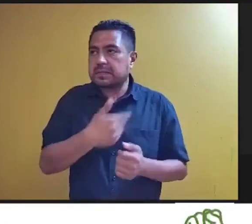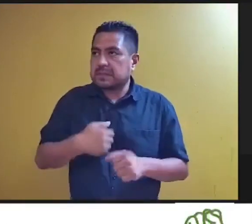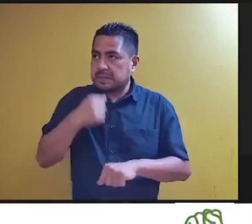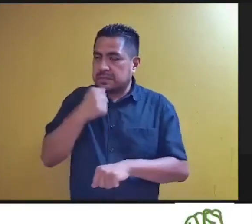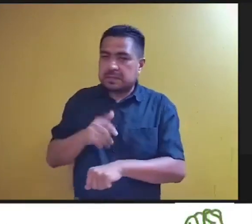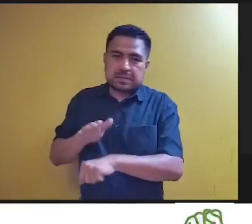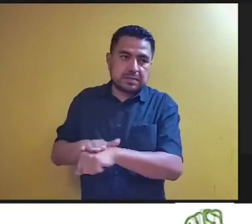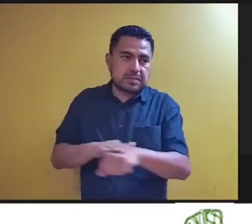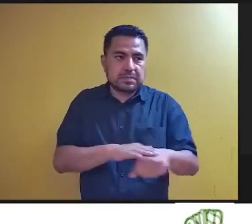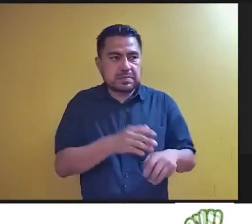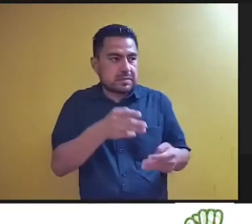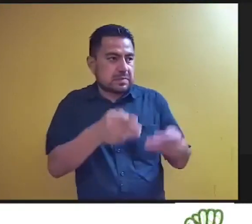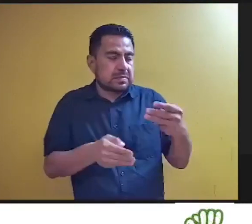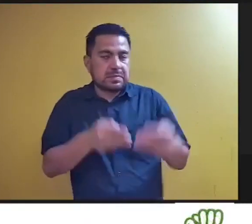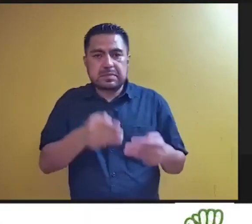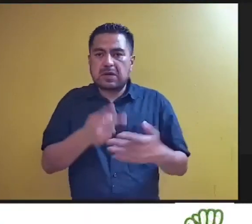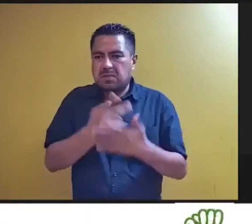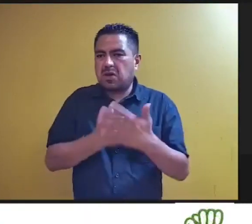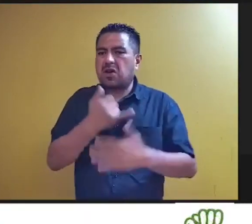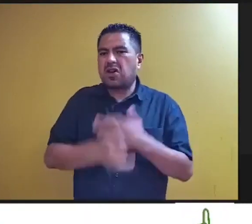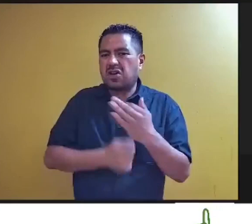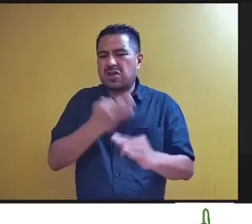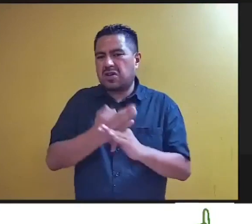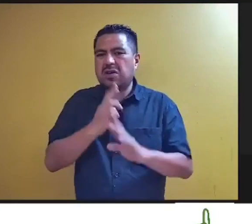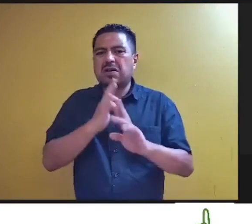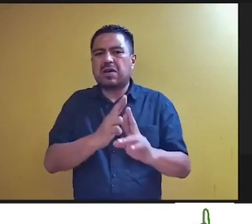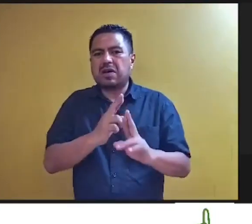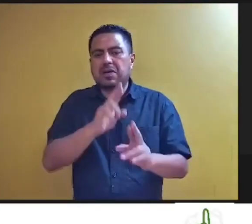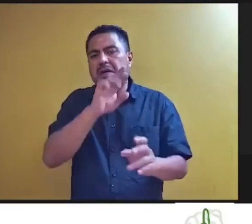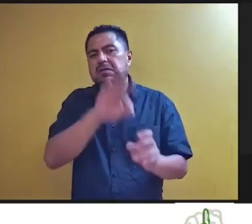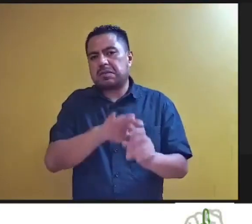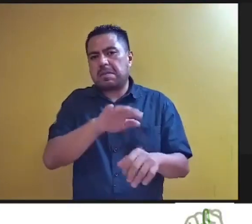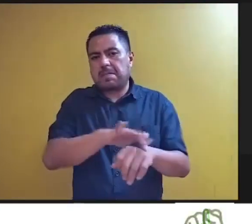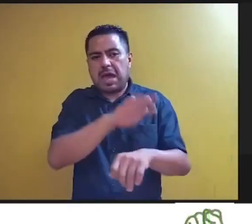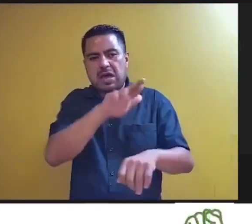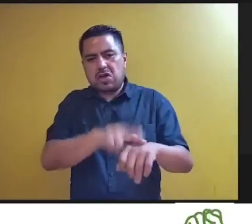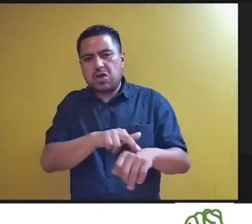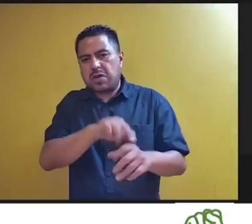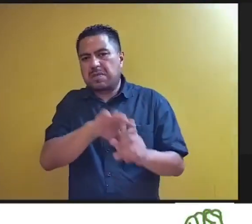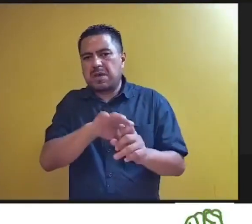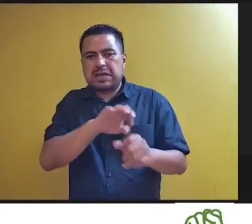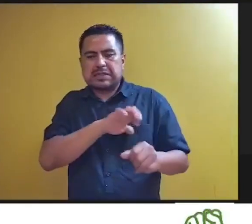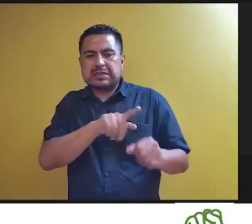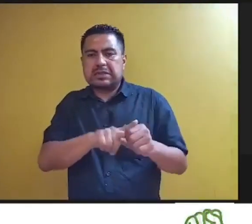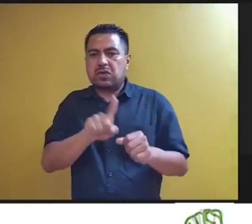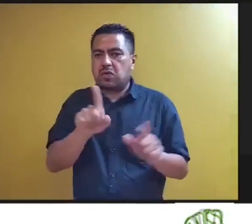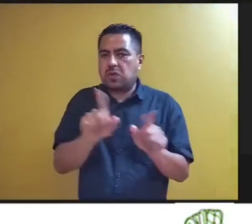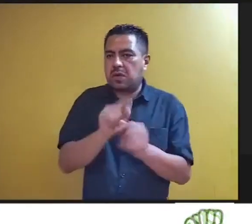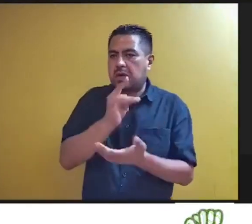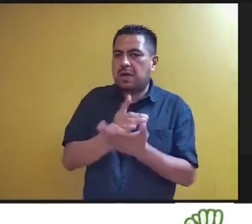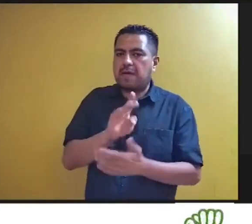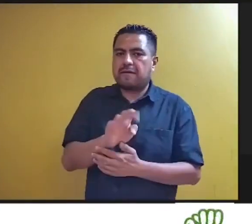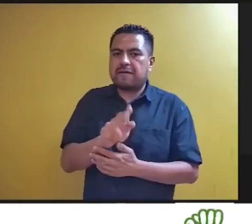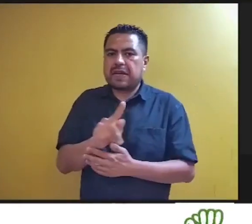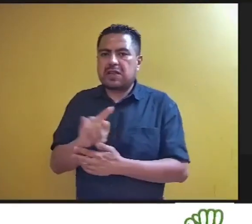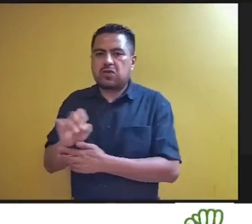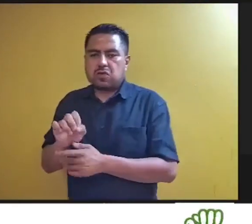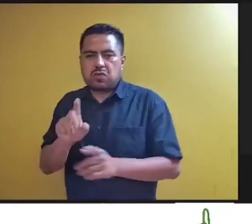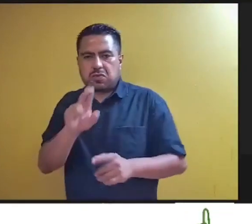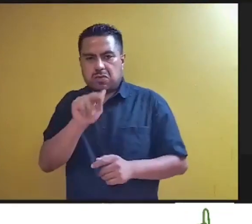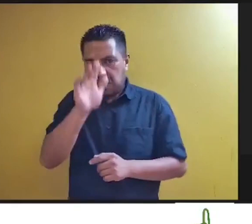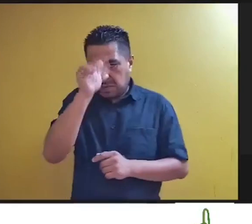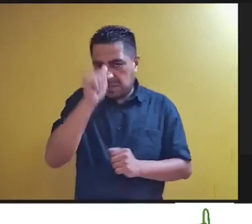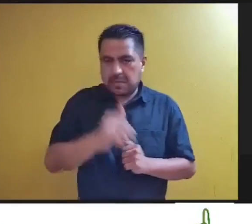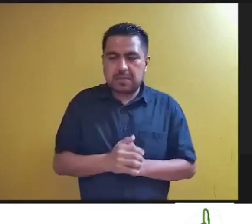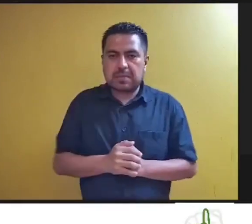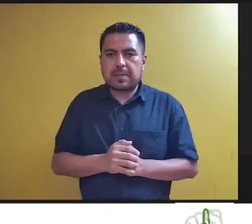presidenta, magistradas, magistrado. El proyecto de resolución fue aprobado por mayoría de votos con el voto particular de la magistrada Hilda Rosa Delgado Brito.